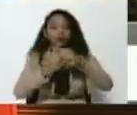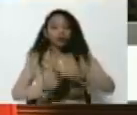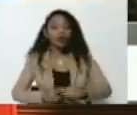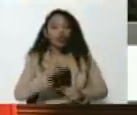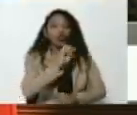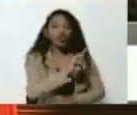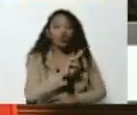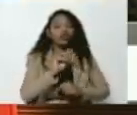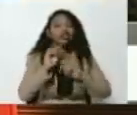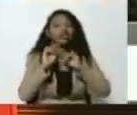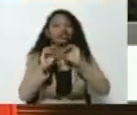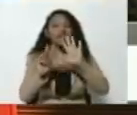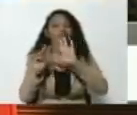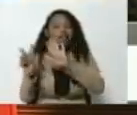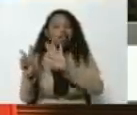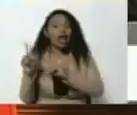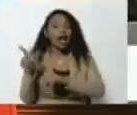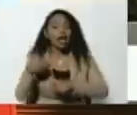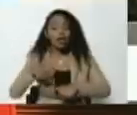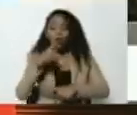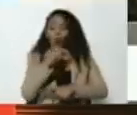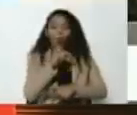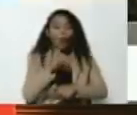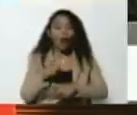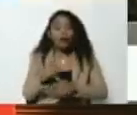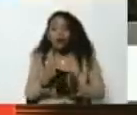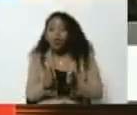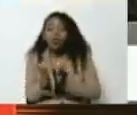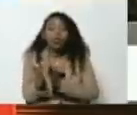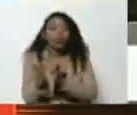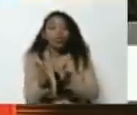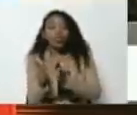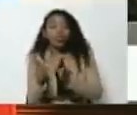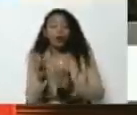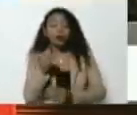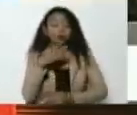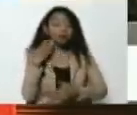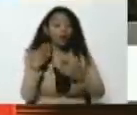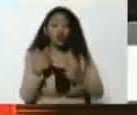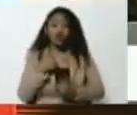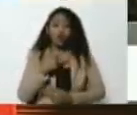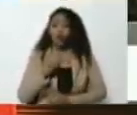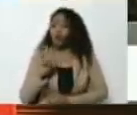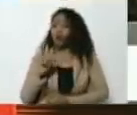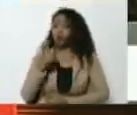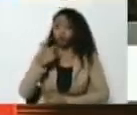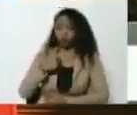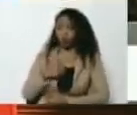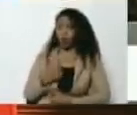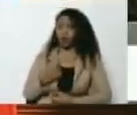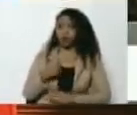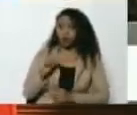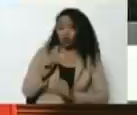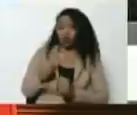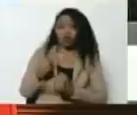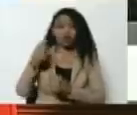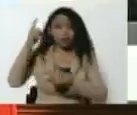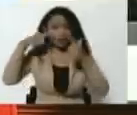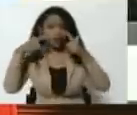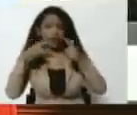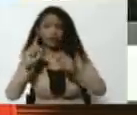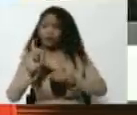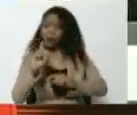277. Aquí no hay camino para dársela de centrista. No, que yo no soy antichavista, pero no soy